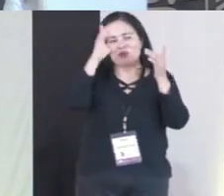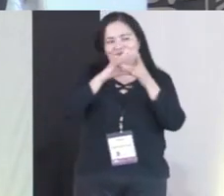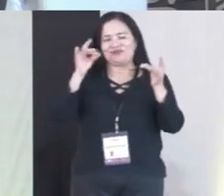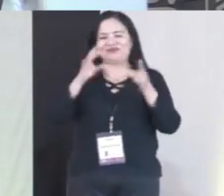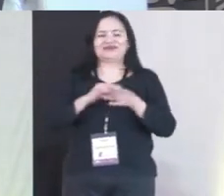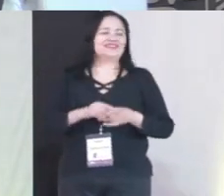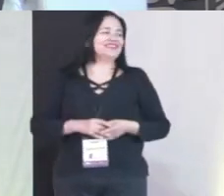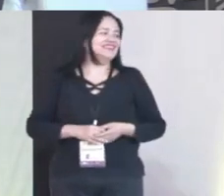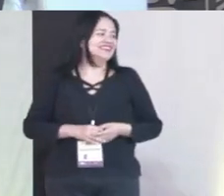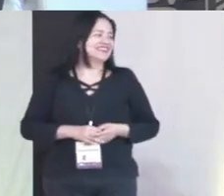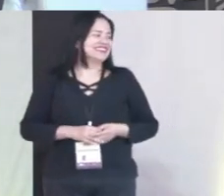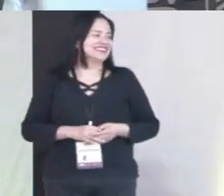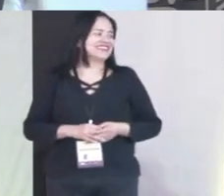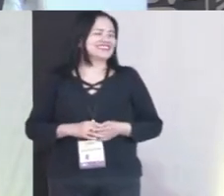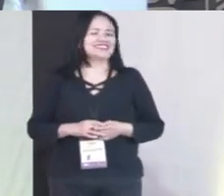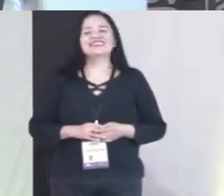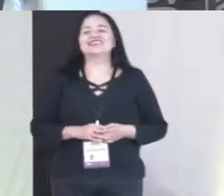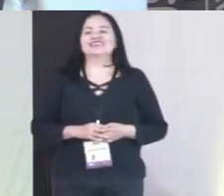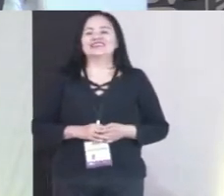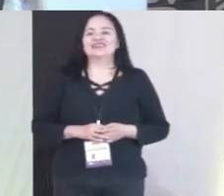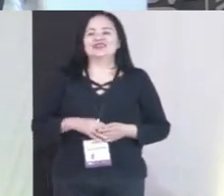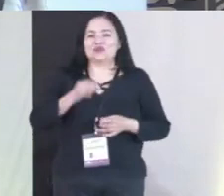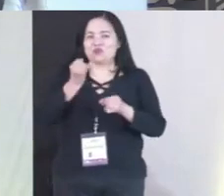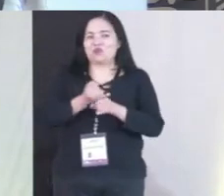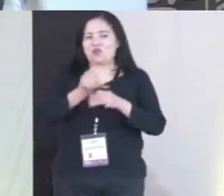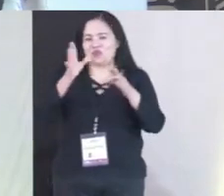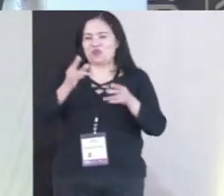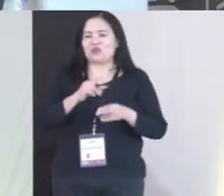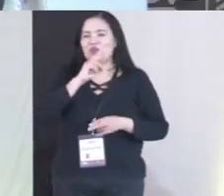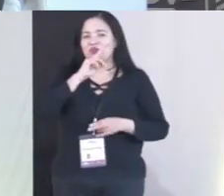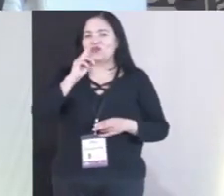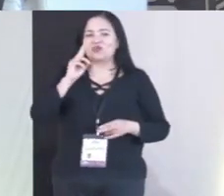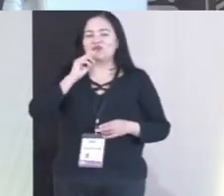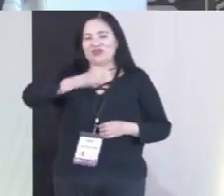pasar nuestro caluroso mensaje y nuestro saludo.